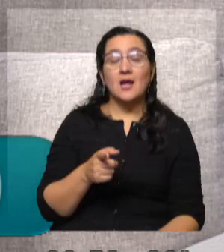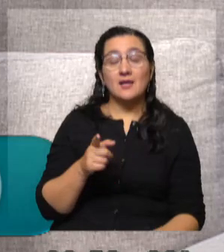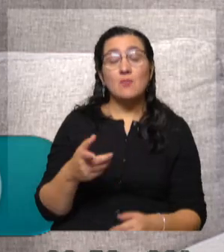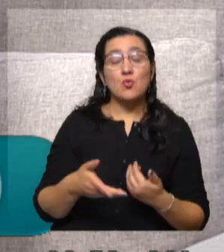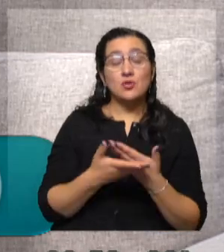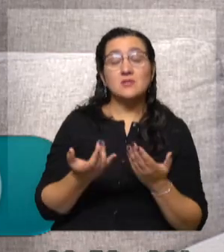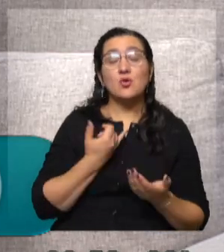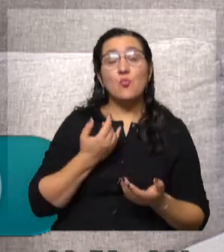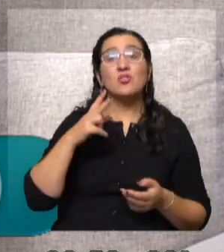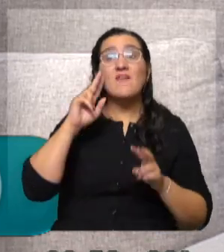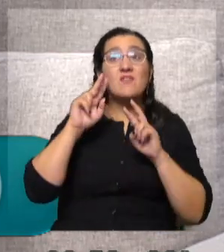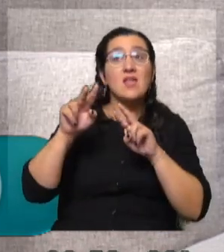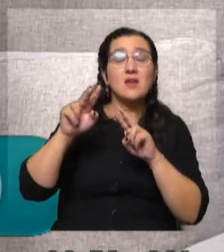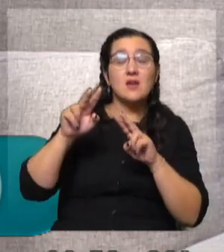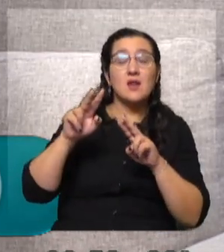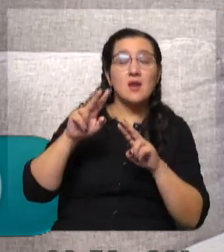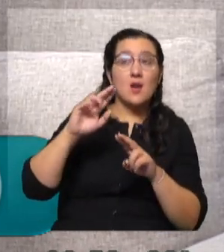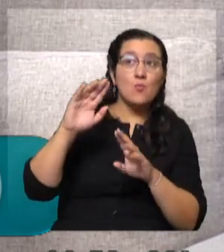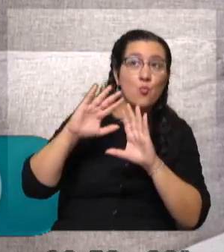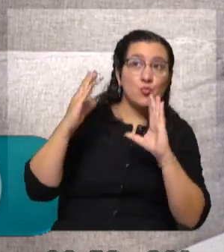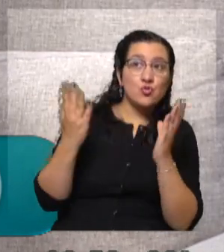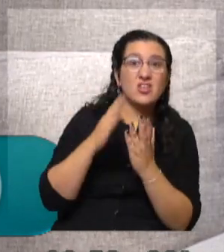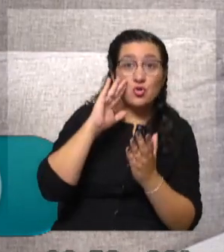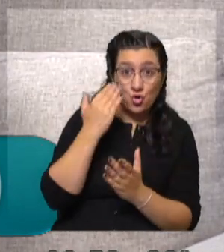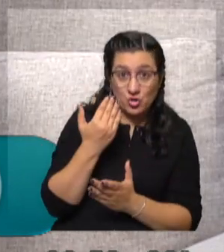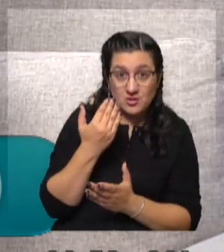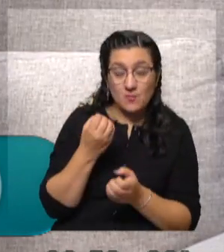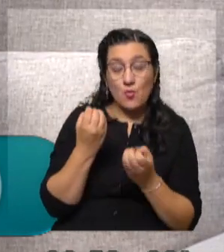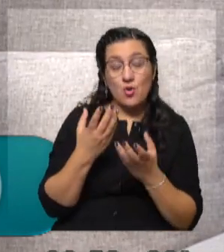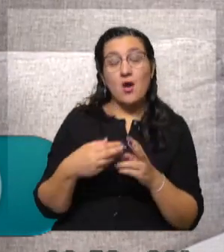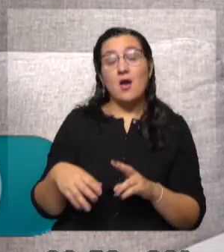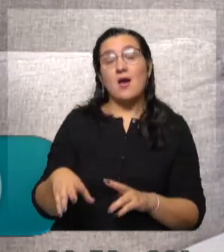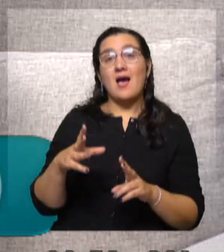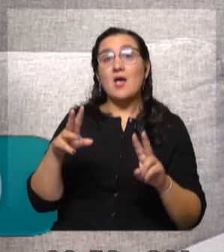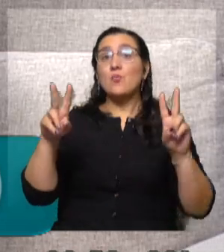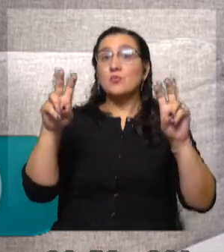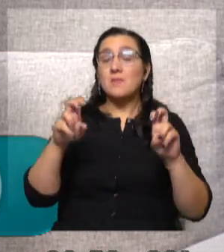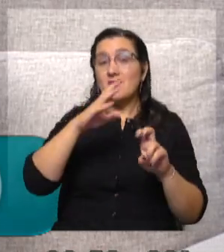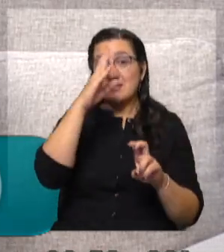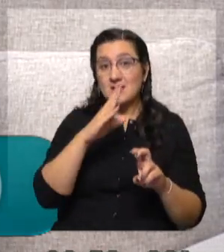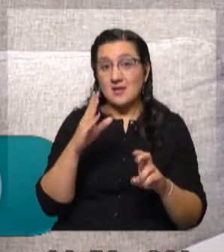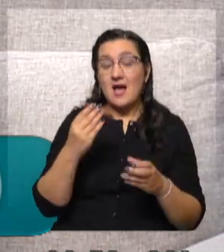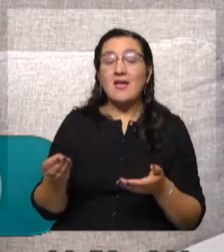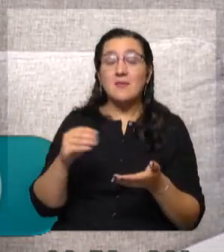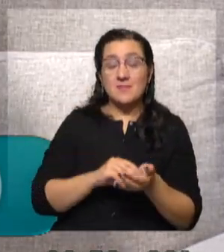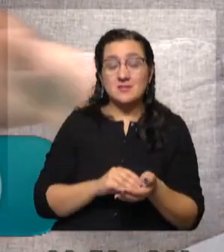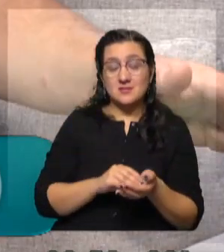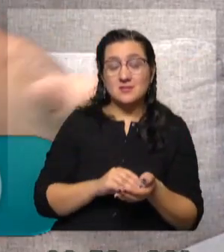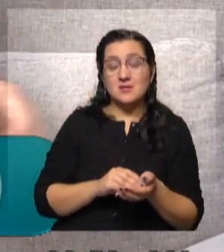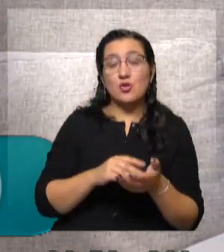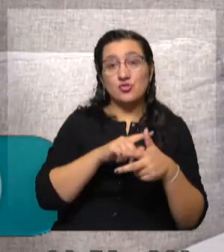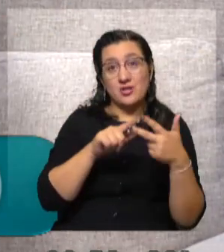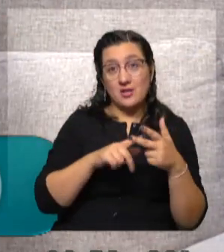el mundo Cómo lográ ser relevante en el mundo eh Hay un aspecto de Brasil además de estos tres que nombré que podría agregar también turismo